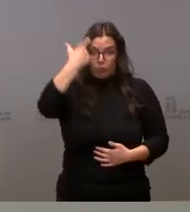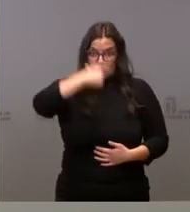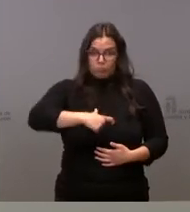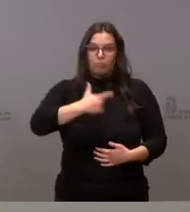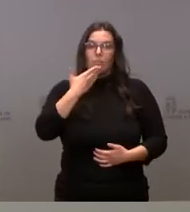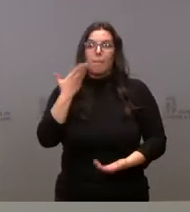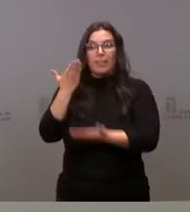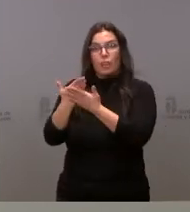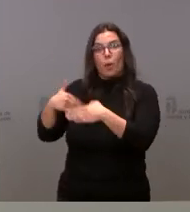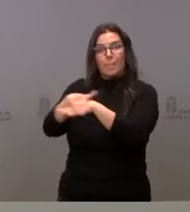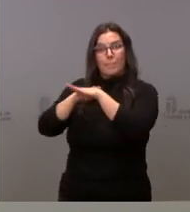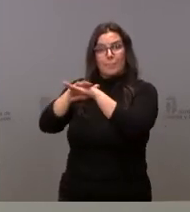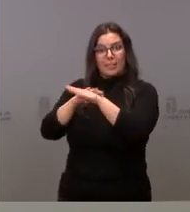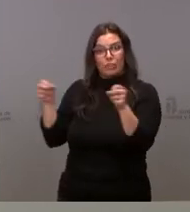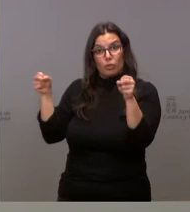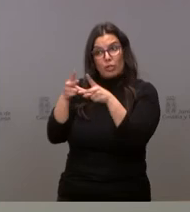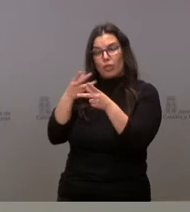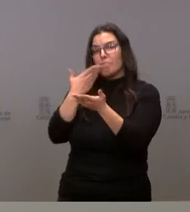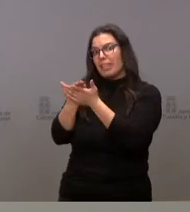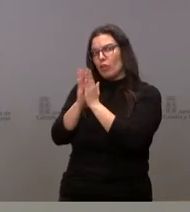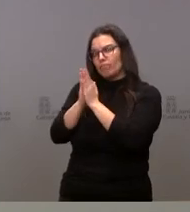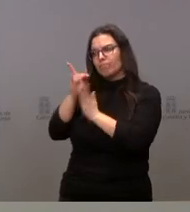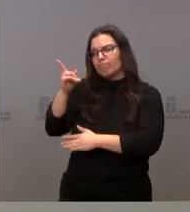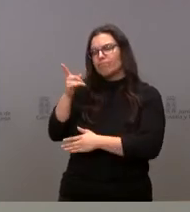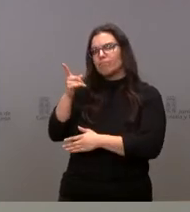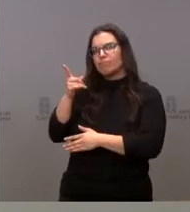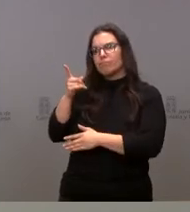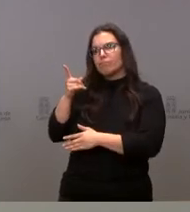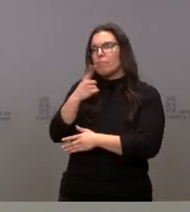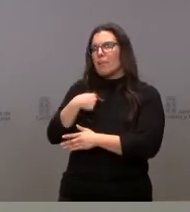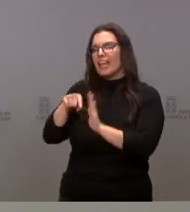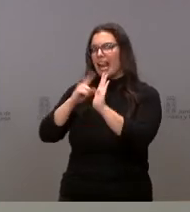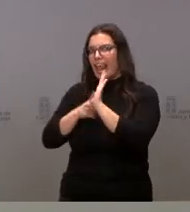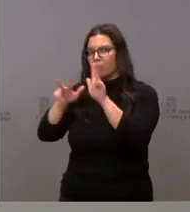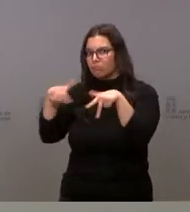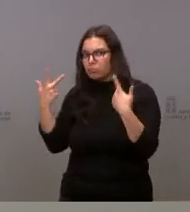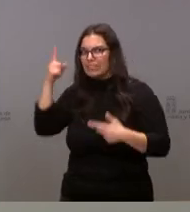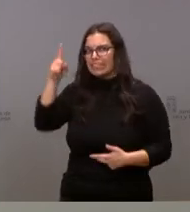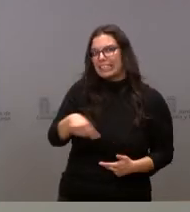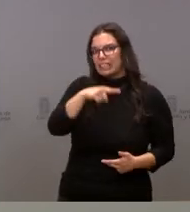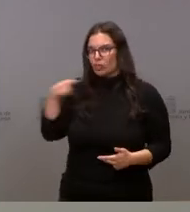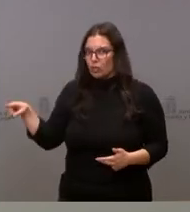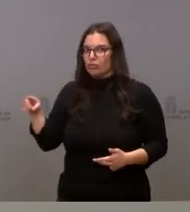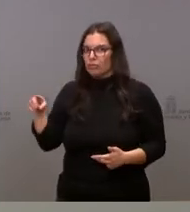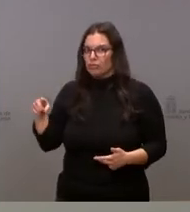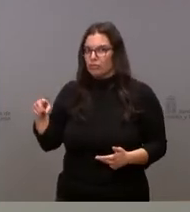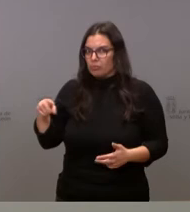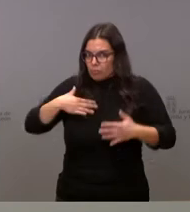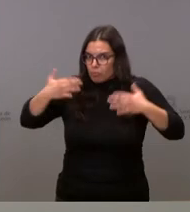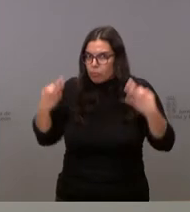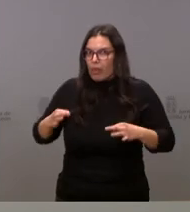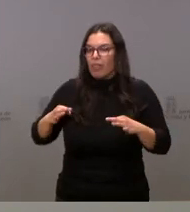ministro escriba al ministro de seguridad social no os confirme si realmente podemos establecer